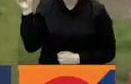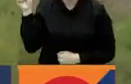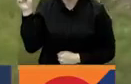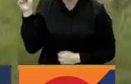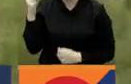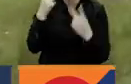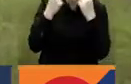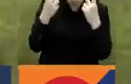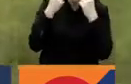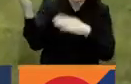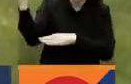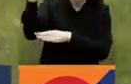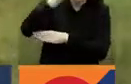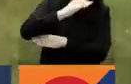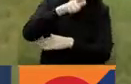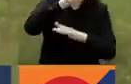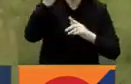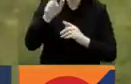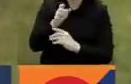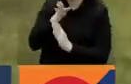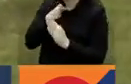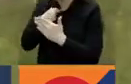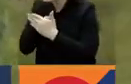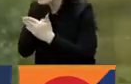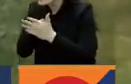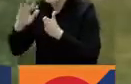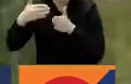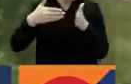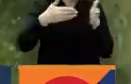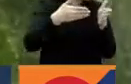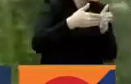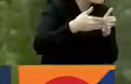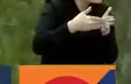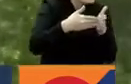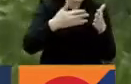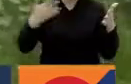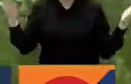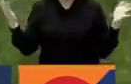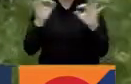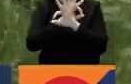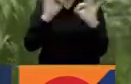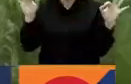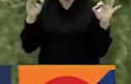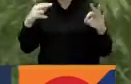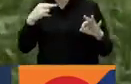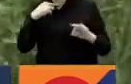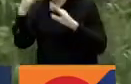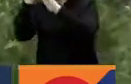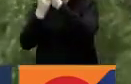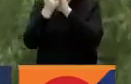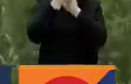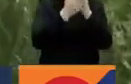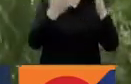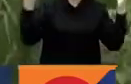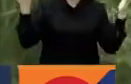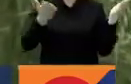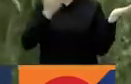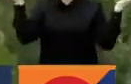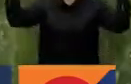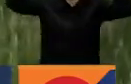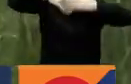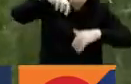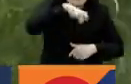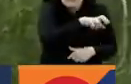personas que han intentado ingresar a Colombia e igualmente regresar a Venezuela, pero lo han hecho por esas trochas,